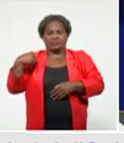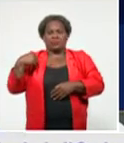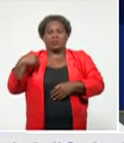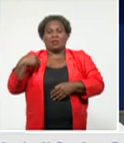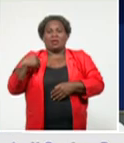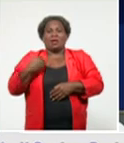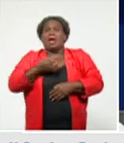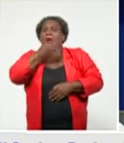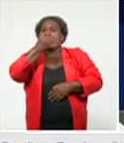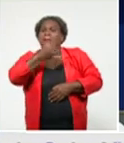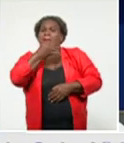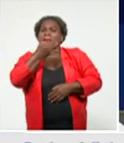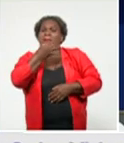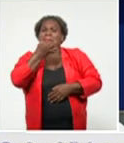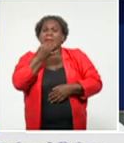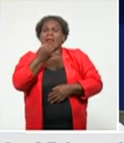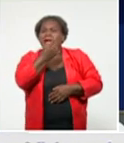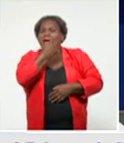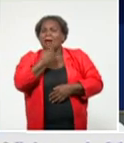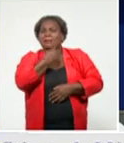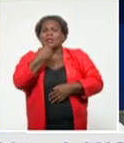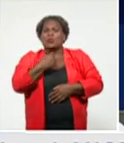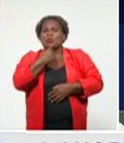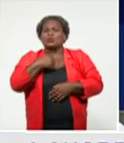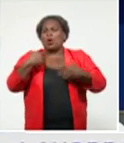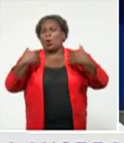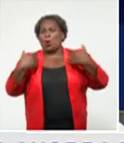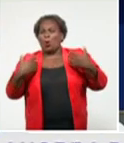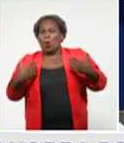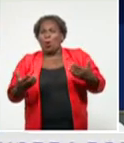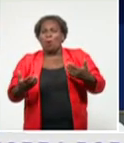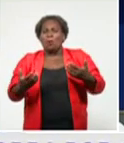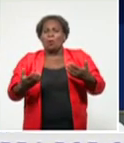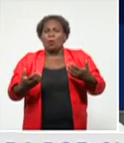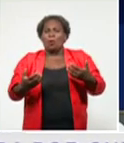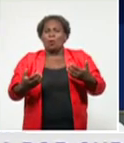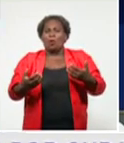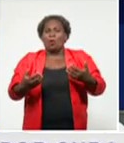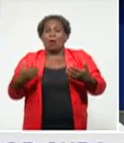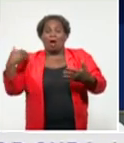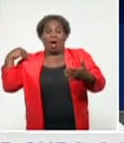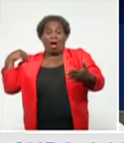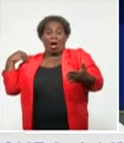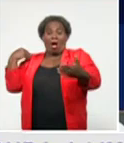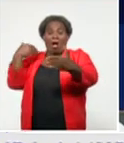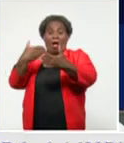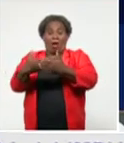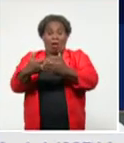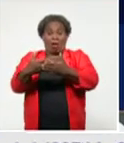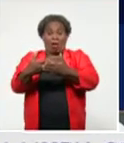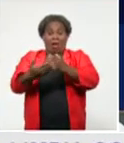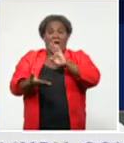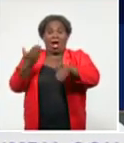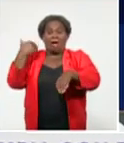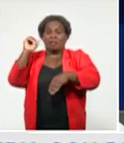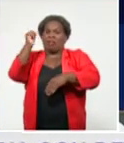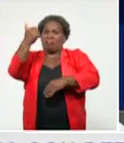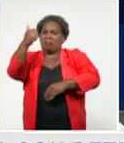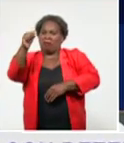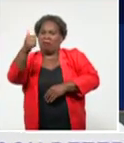algunas personas han preguntado cómo, si hasta ahora habíamos tenido altas, un número de 10 altas, hemos